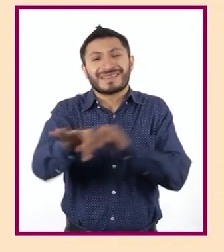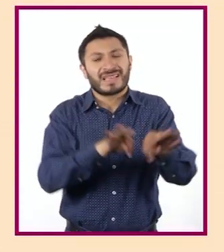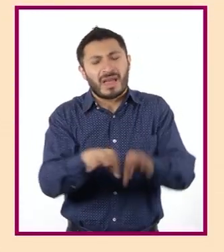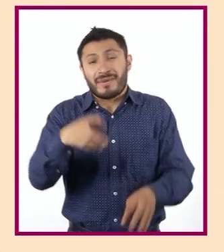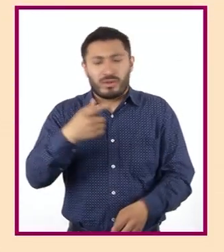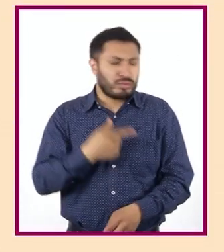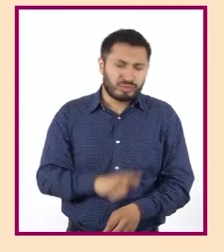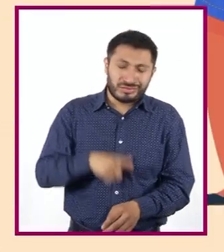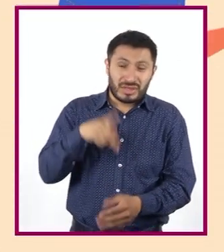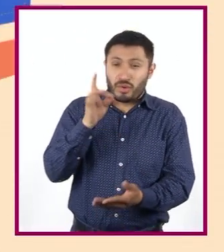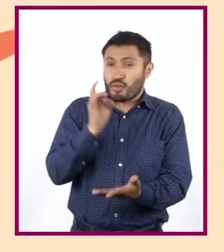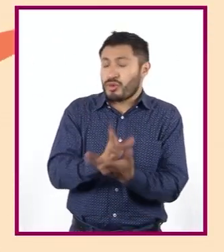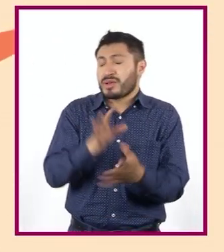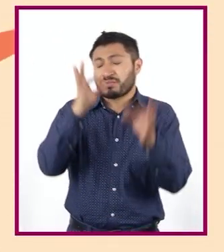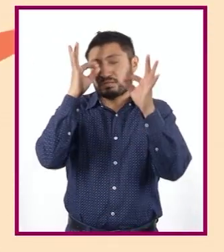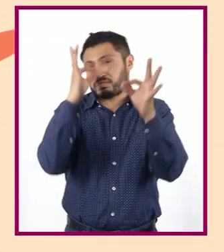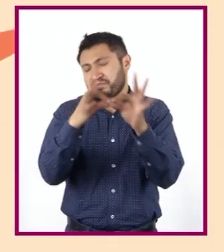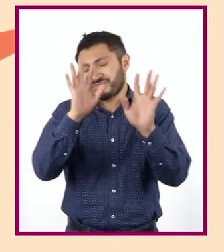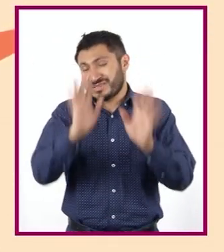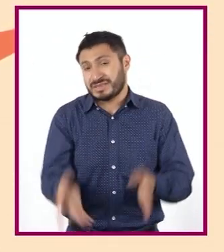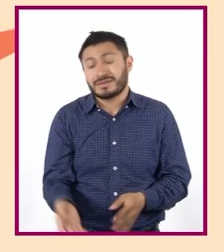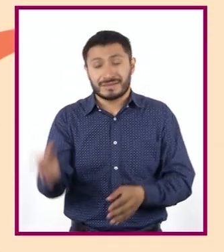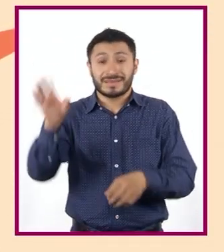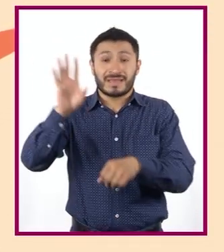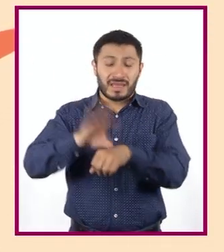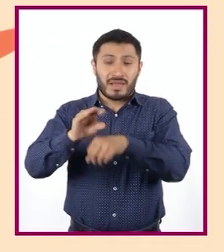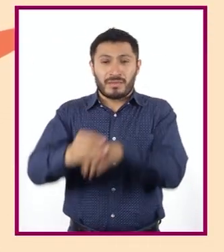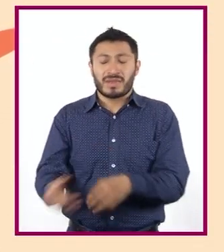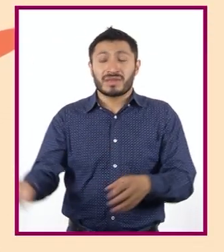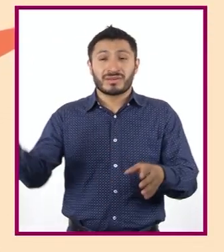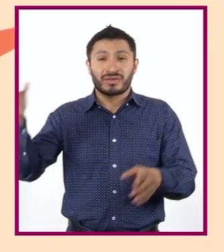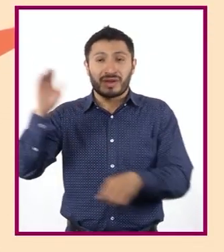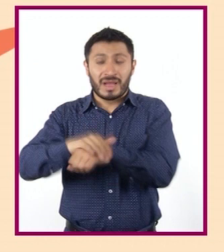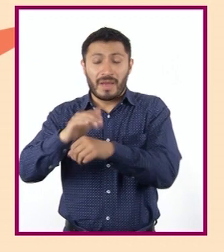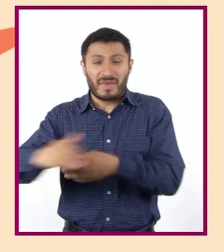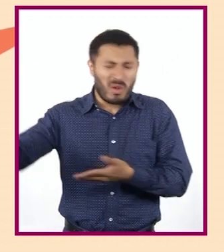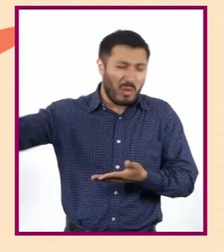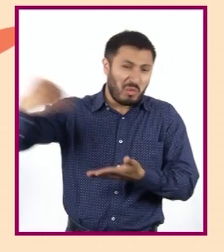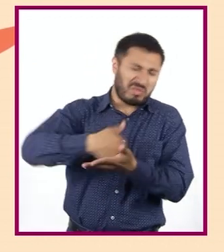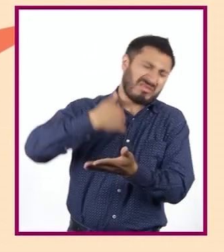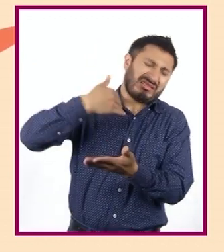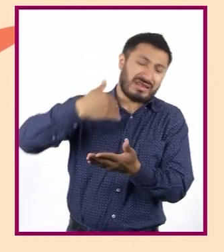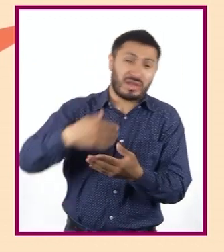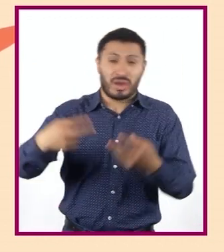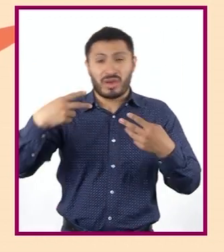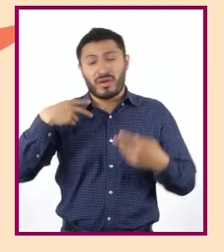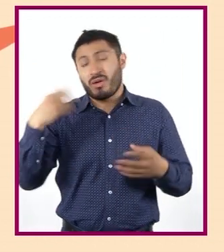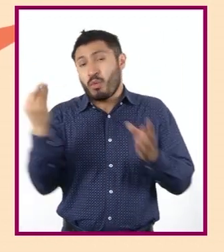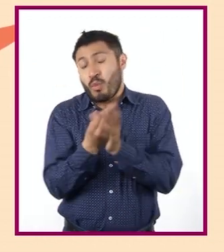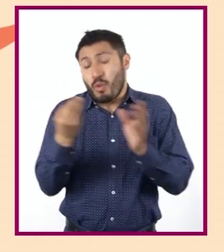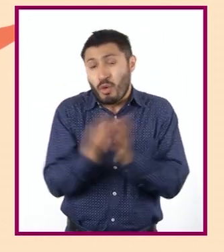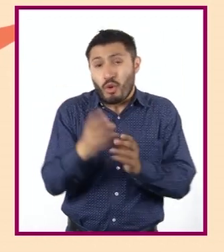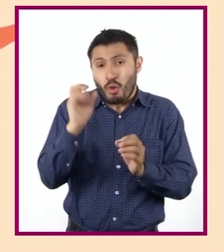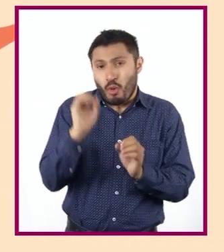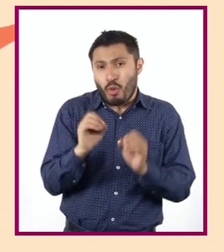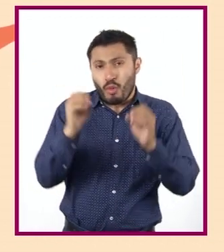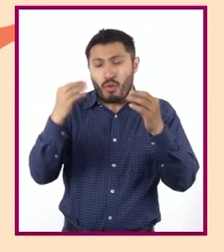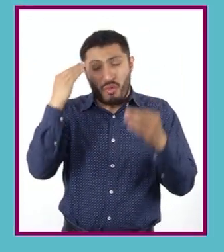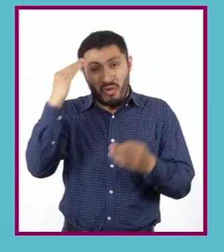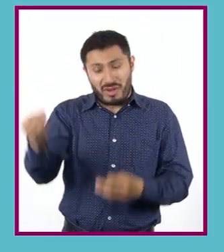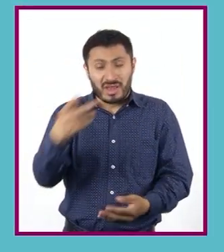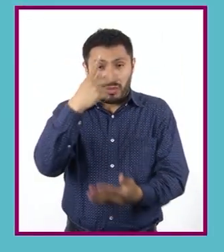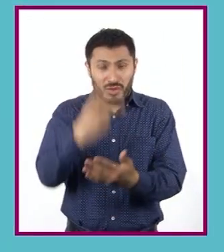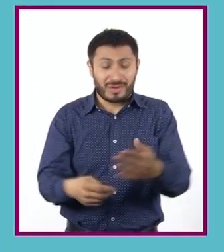diferentes partes. Y en esta parte profunda de la corteza temporal, junto con algunas regiones de la corteza occipital, que es la parte de aquí atrás, o sea,